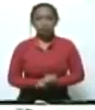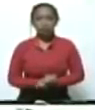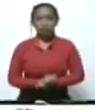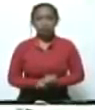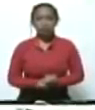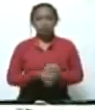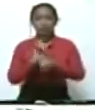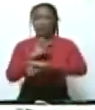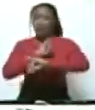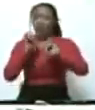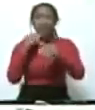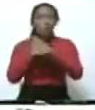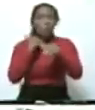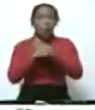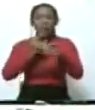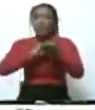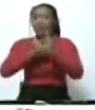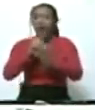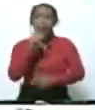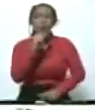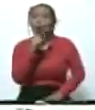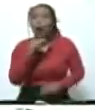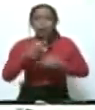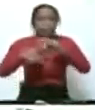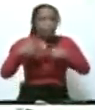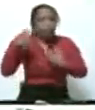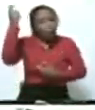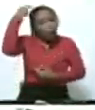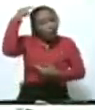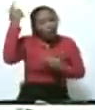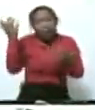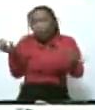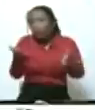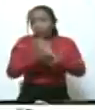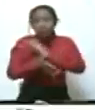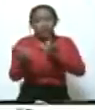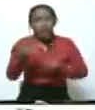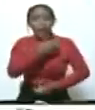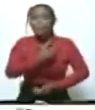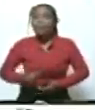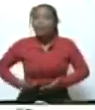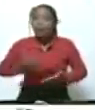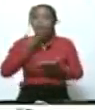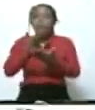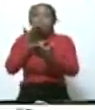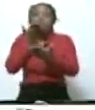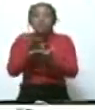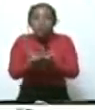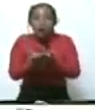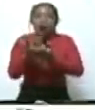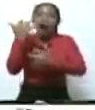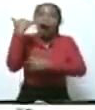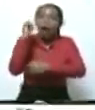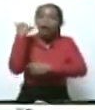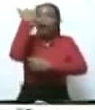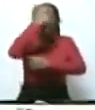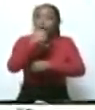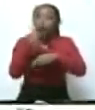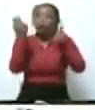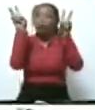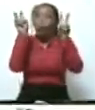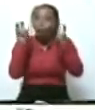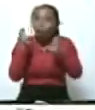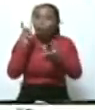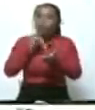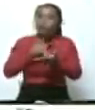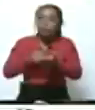Eso al final no es revolucionario. Al final no es revolucionario. El presidente ha pedido que haya caras nuevas, que